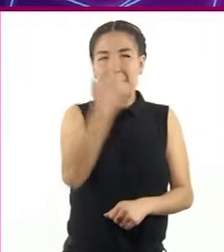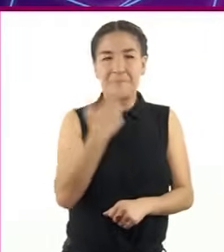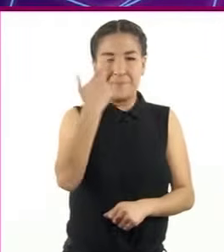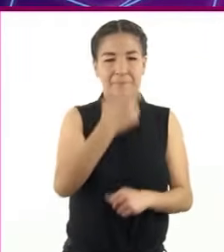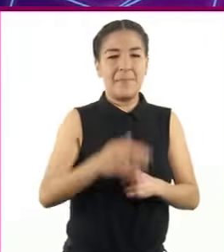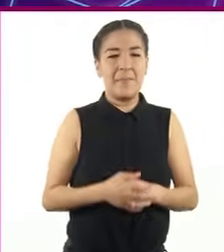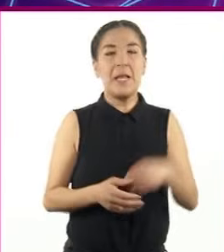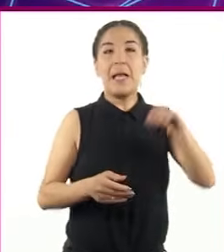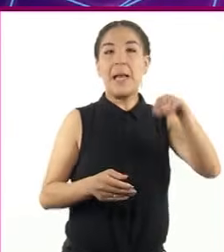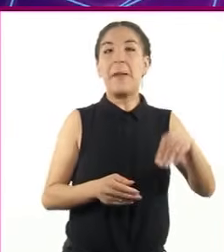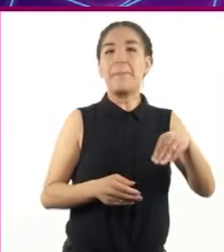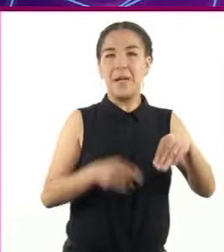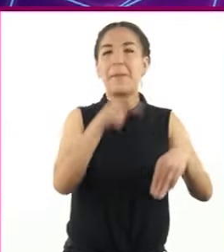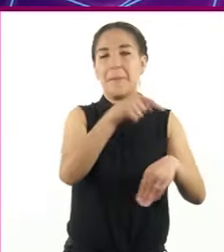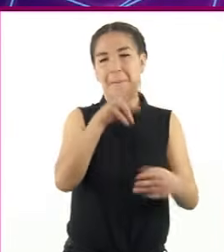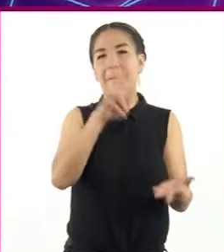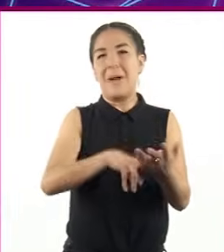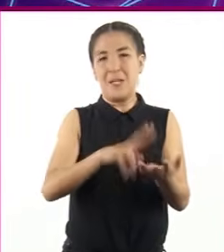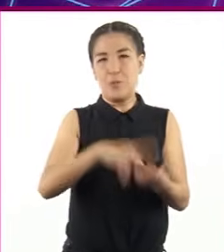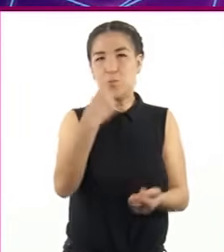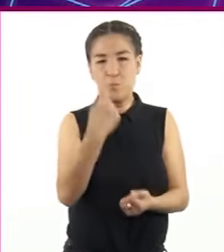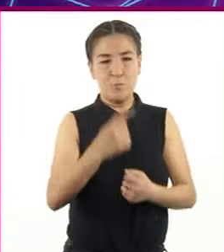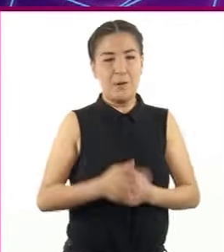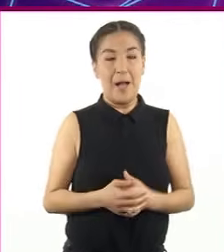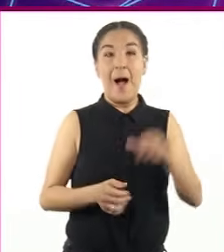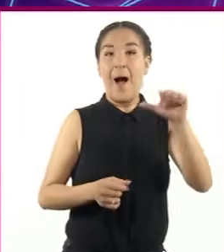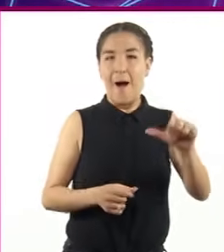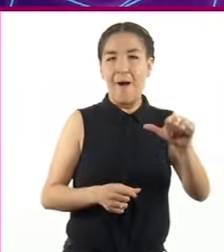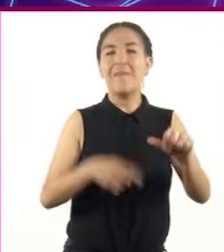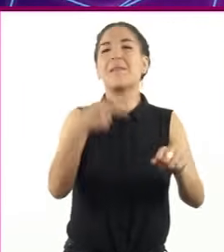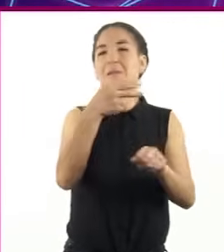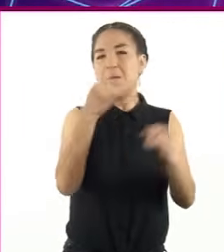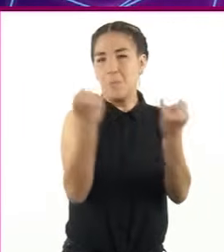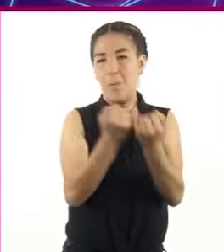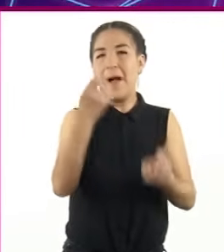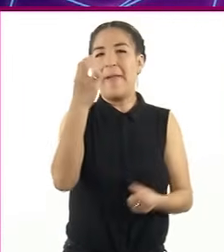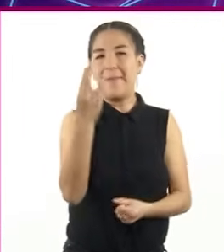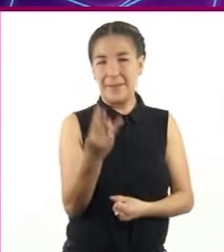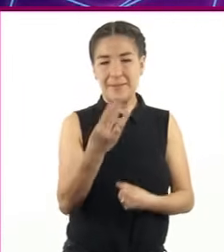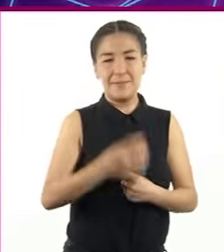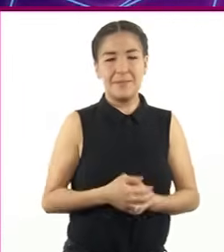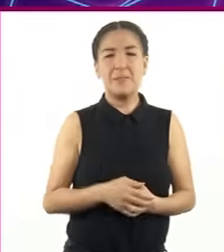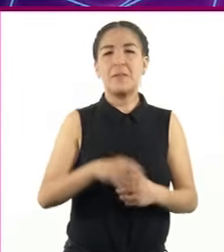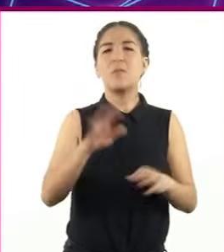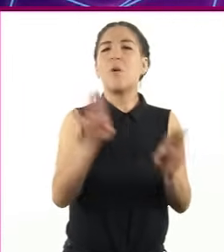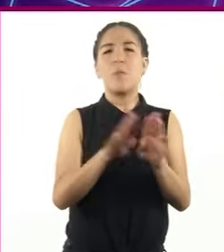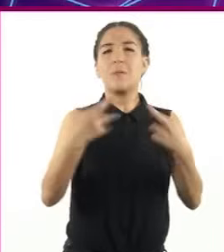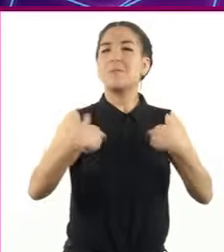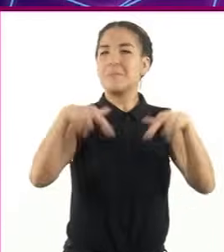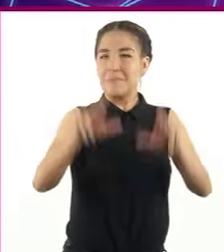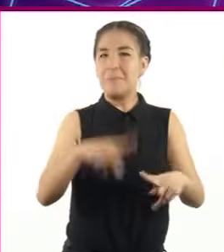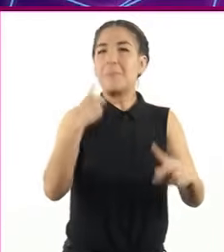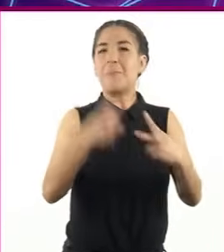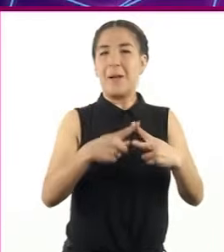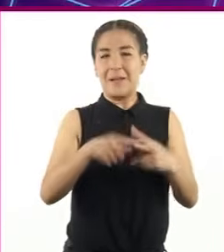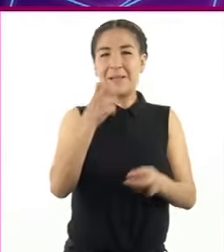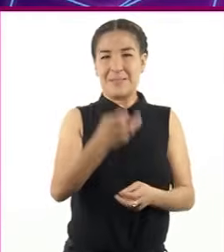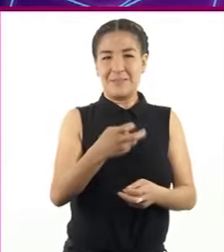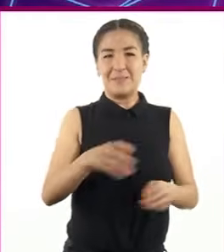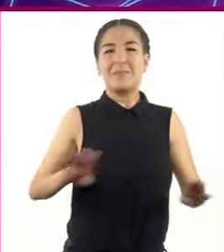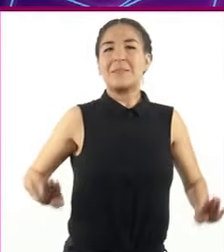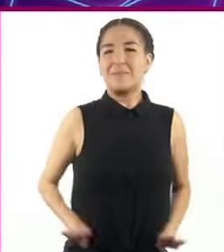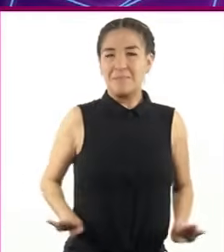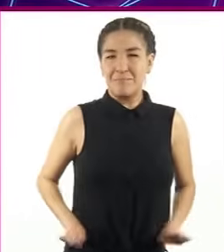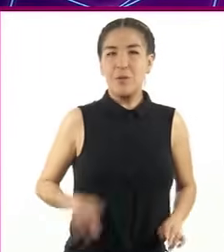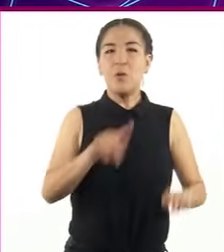M toma el valor de 1 y A es igual a 3. Por lo tanto, la expresión algebraica que define el comportamiento